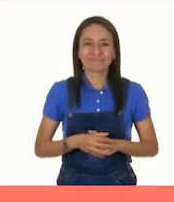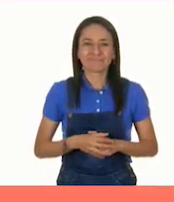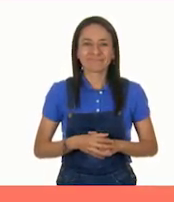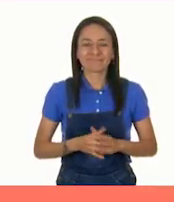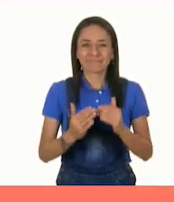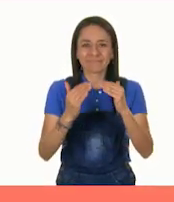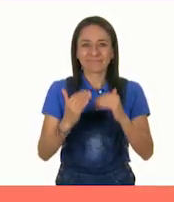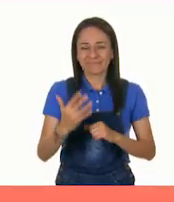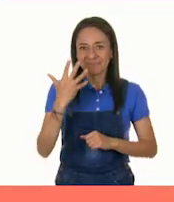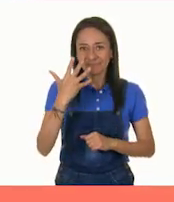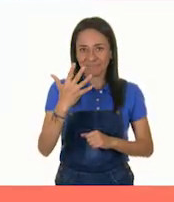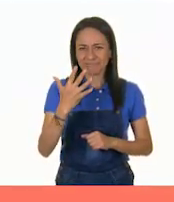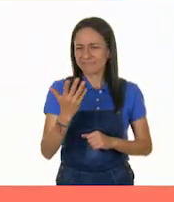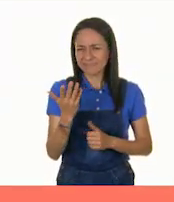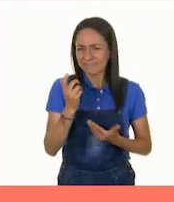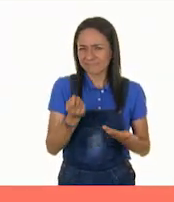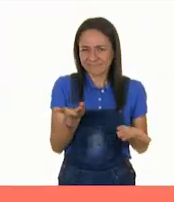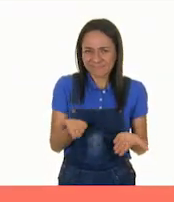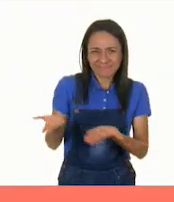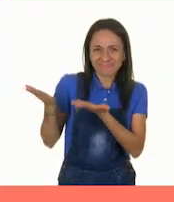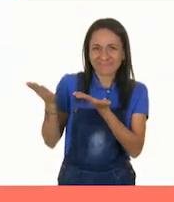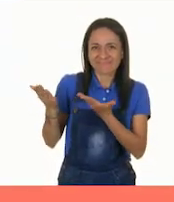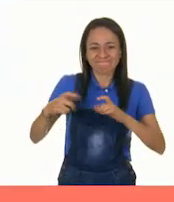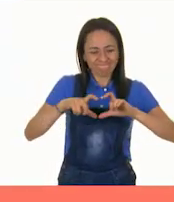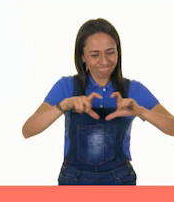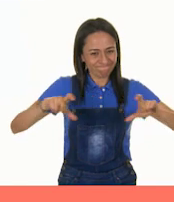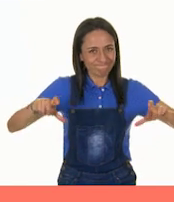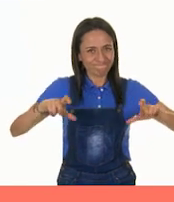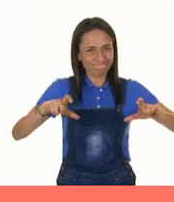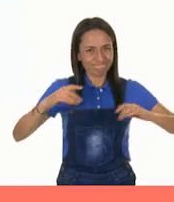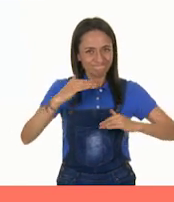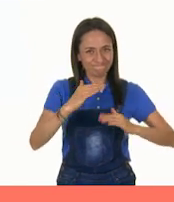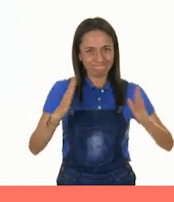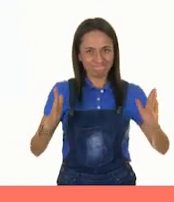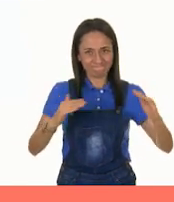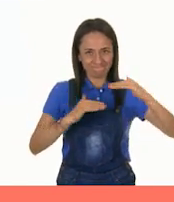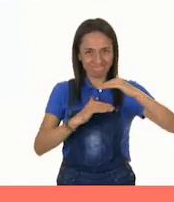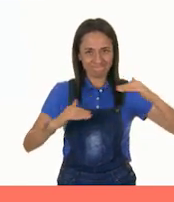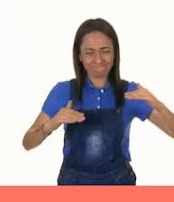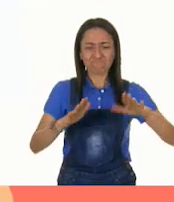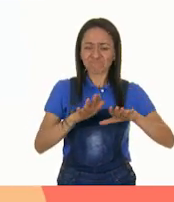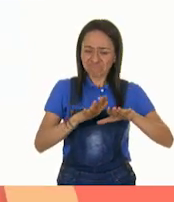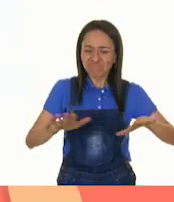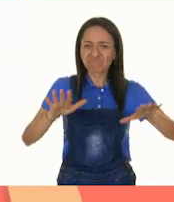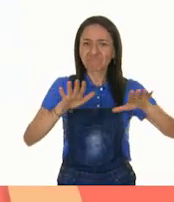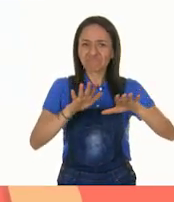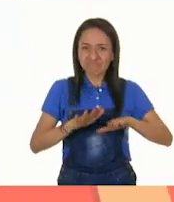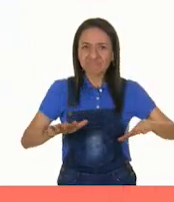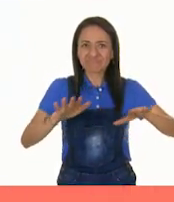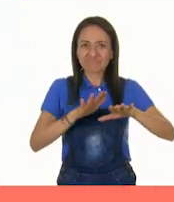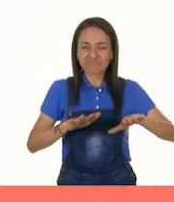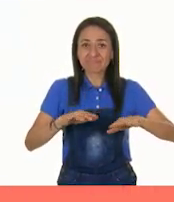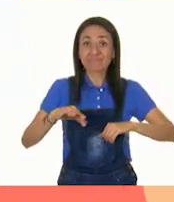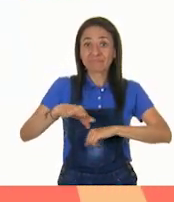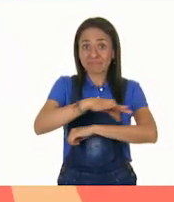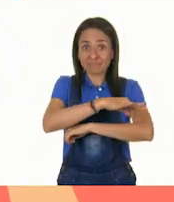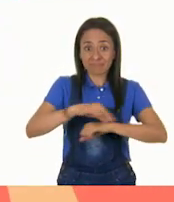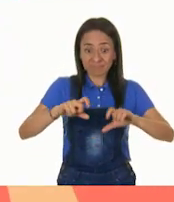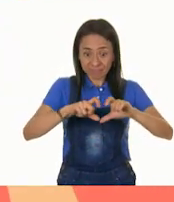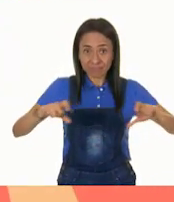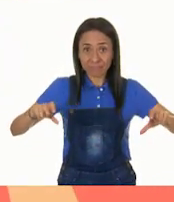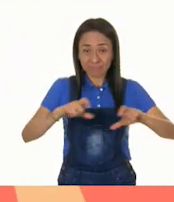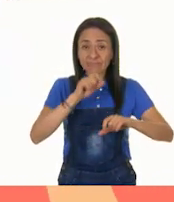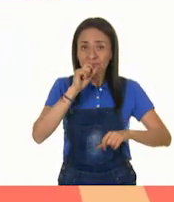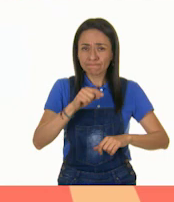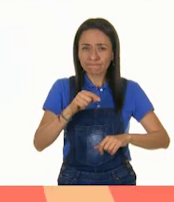5 ahora tenemos un pequeño pedazo de playera spears a lo ancho y con ayuda de la regla vive y